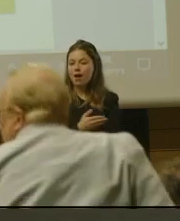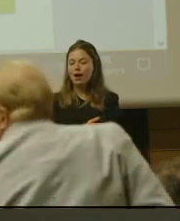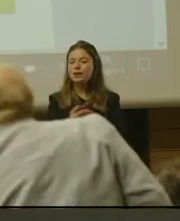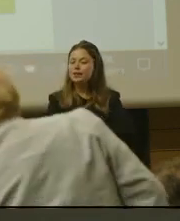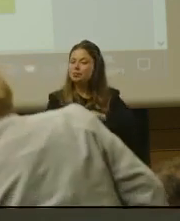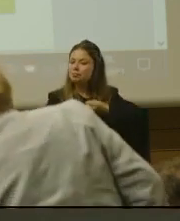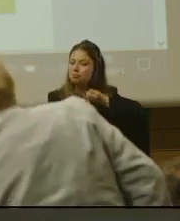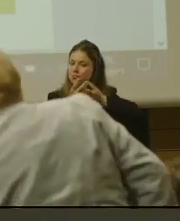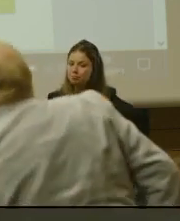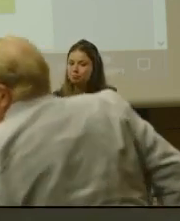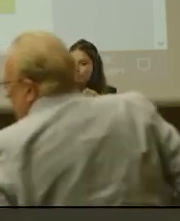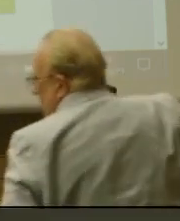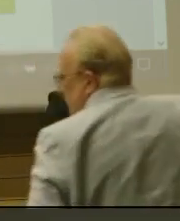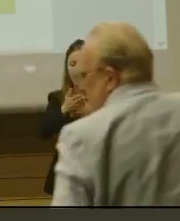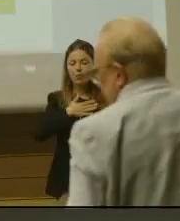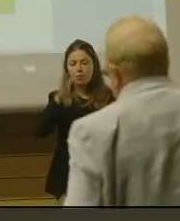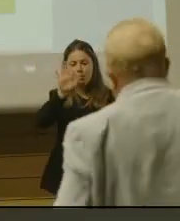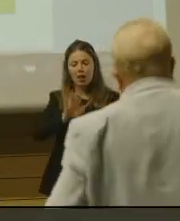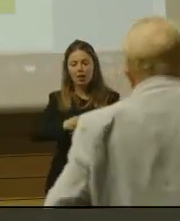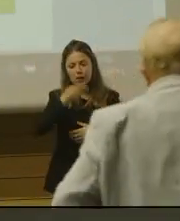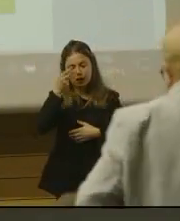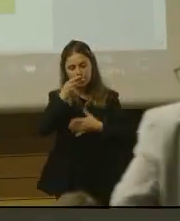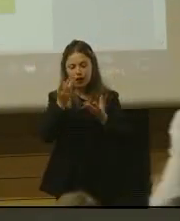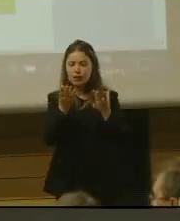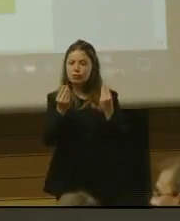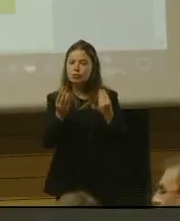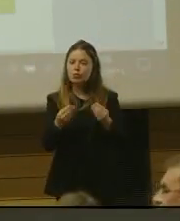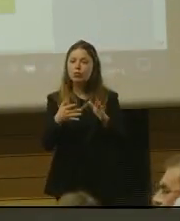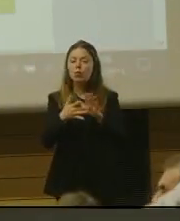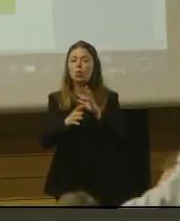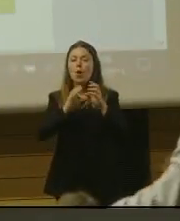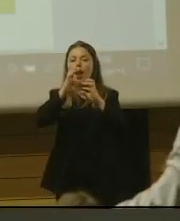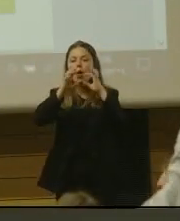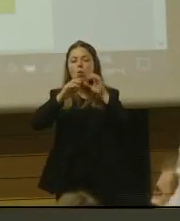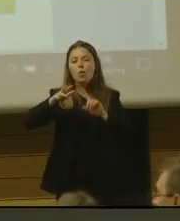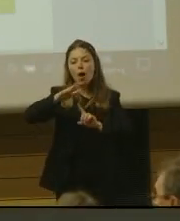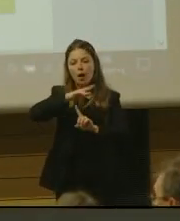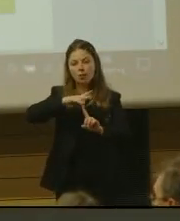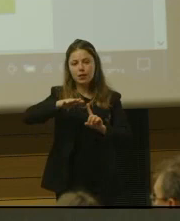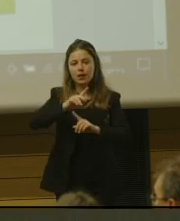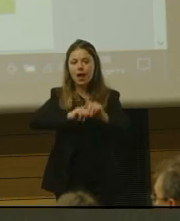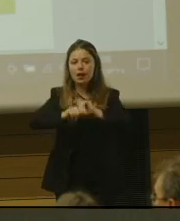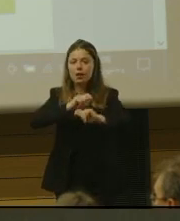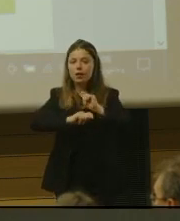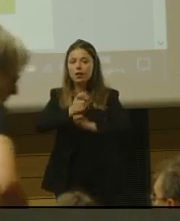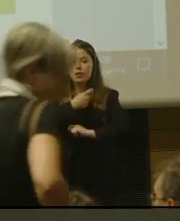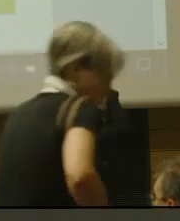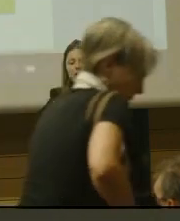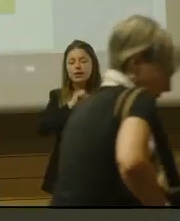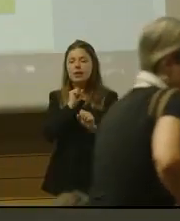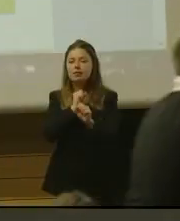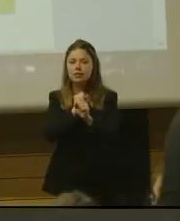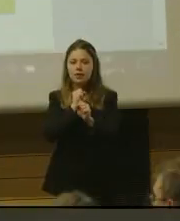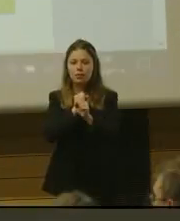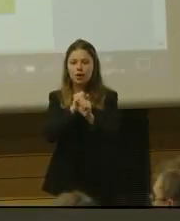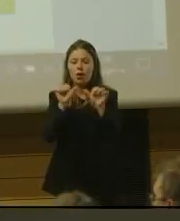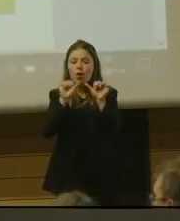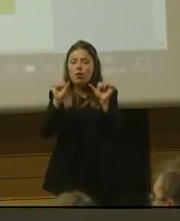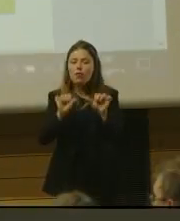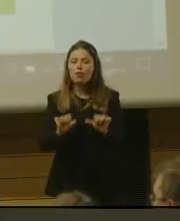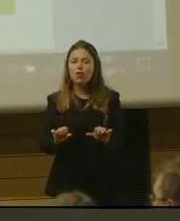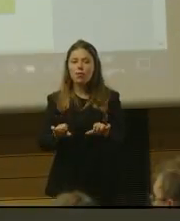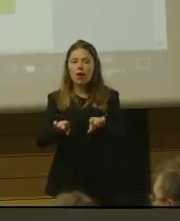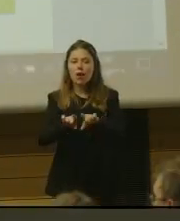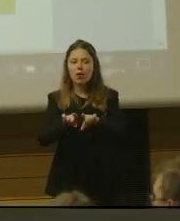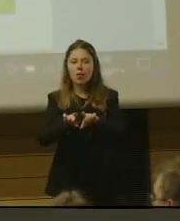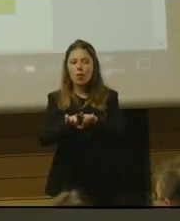sido toda la exposición, y a mí me ha parecido muy interesante, sobre el humo ambiental, que es un tema que la Asociación Española lleva trabajando de una manera un poco, haciendo